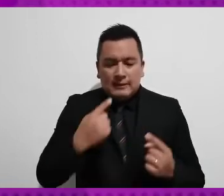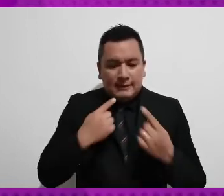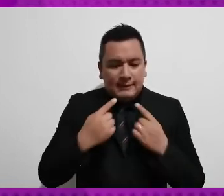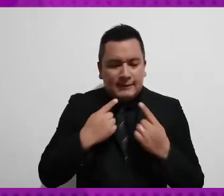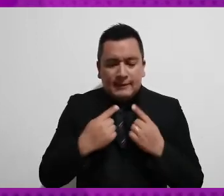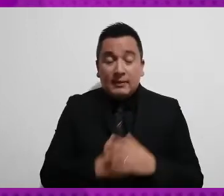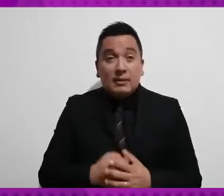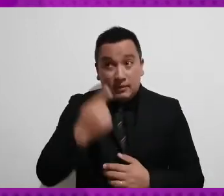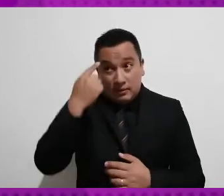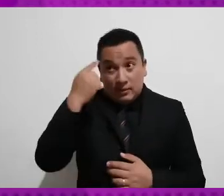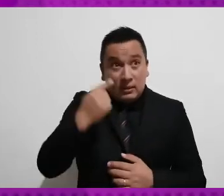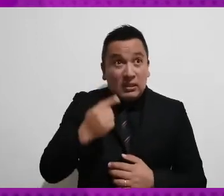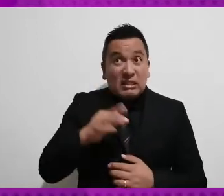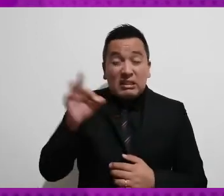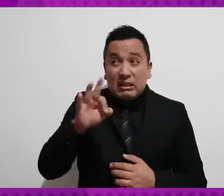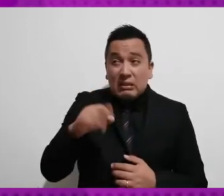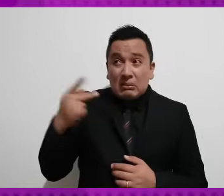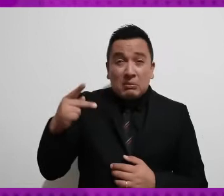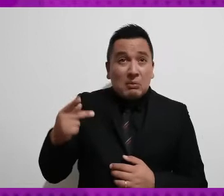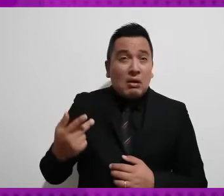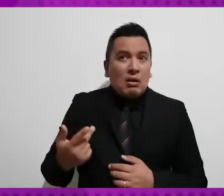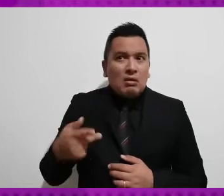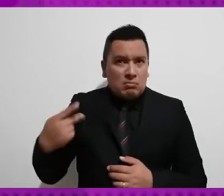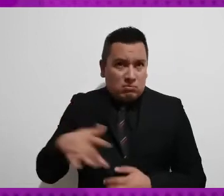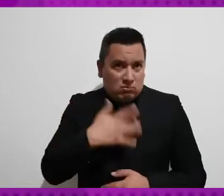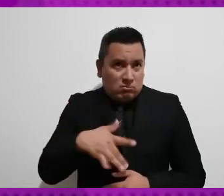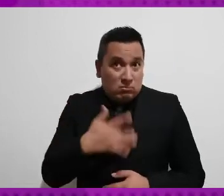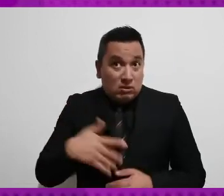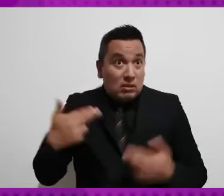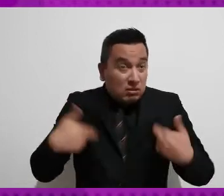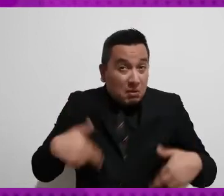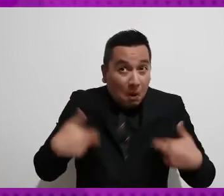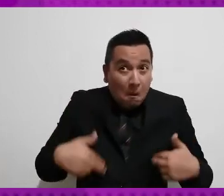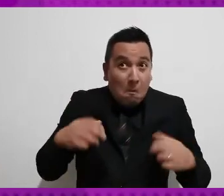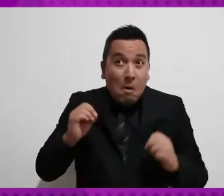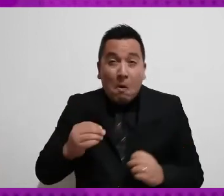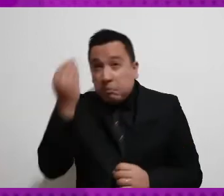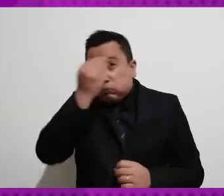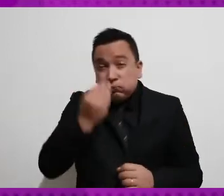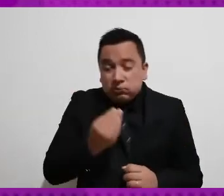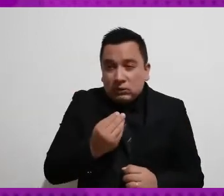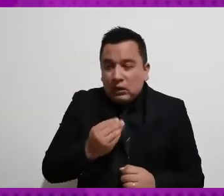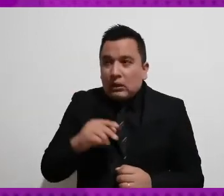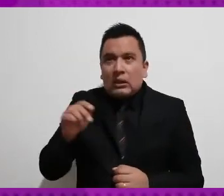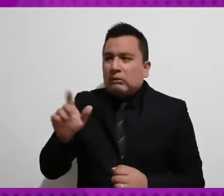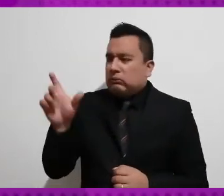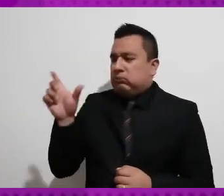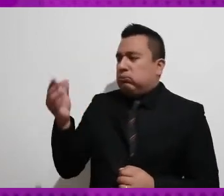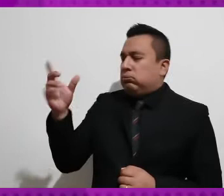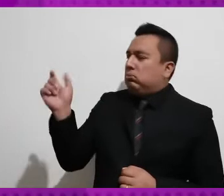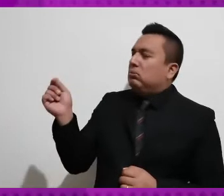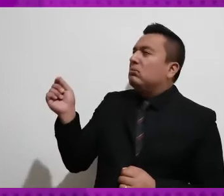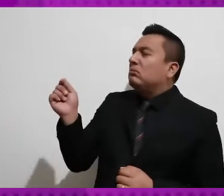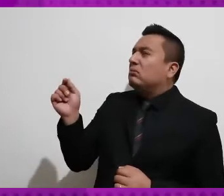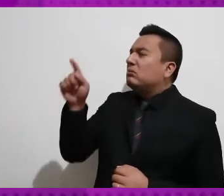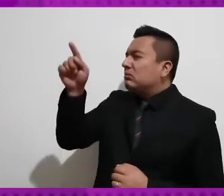falta de concordancia entre la expresión de género de él o la votante con la fotografía que aparece